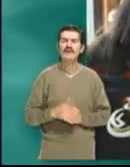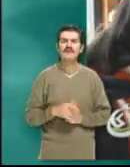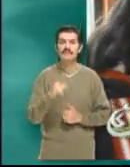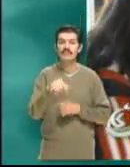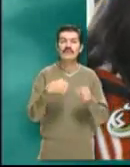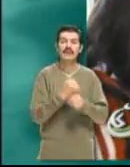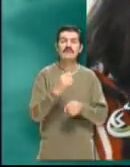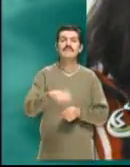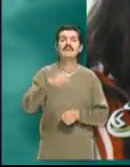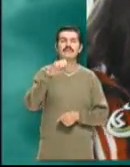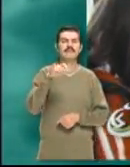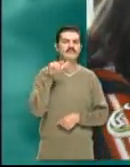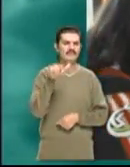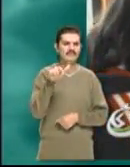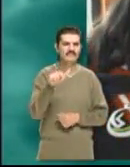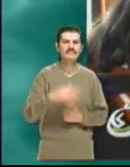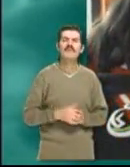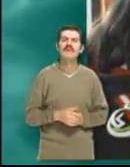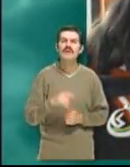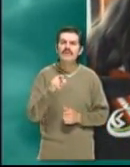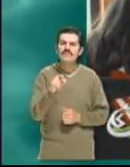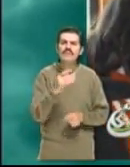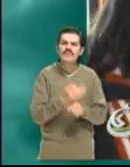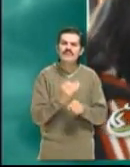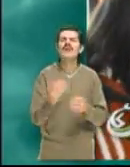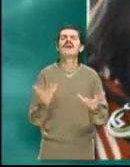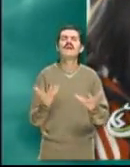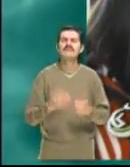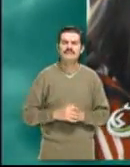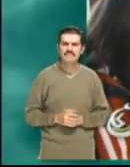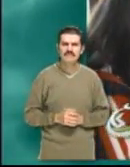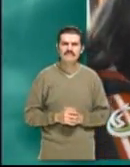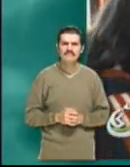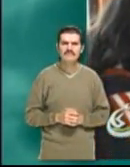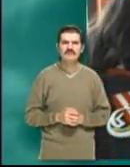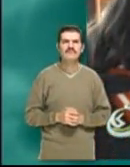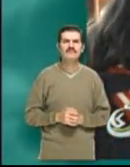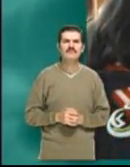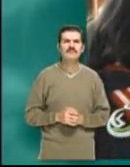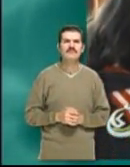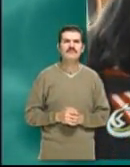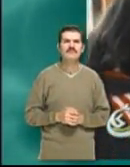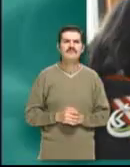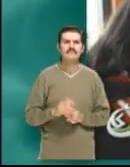Daniela. ¿Cuántos años tienes? 17. ¿Y qué estás haciendo ahorita?